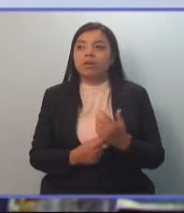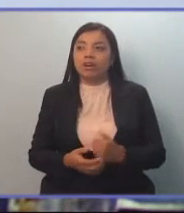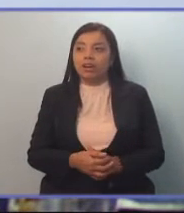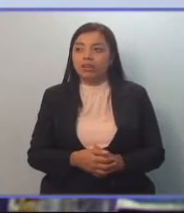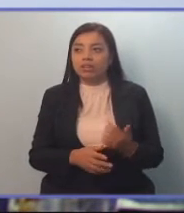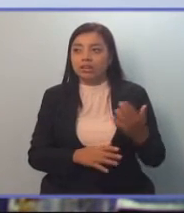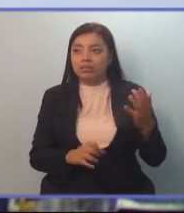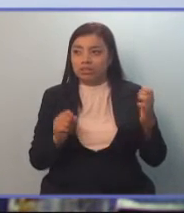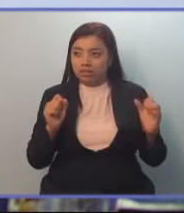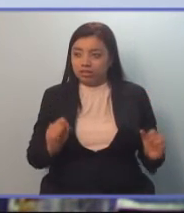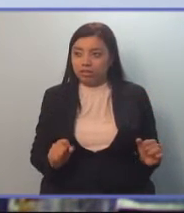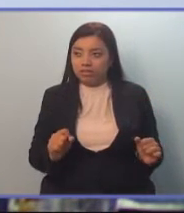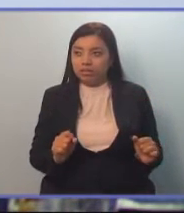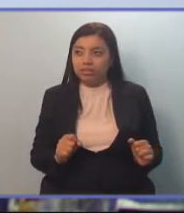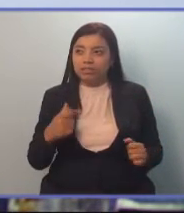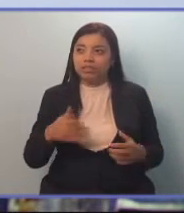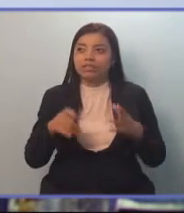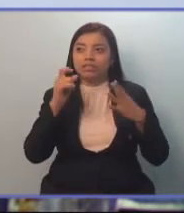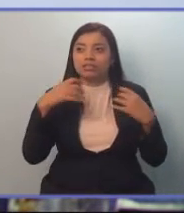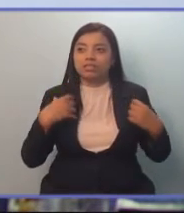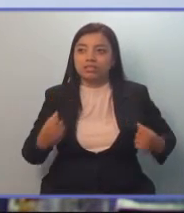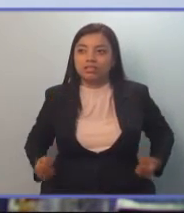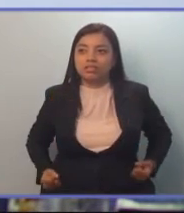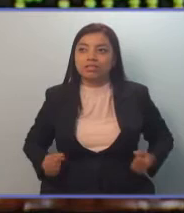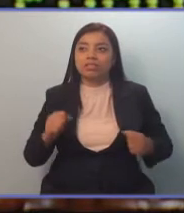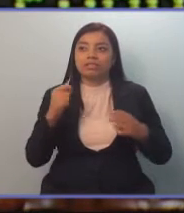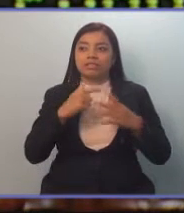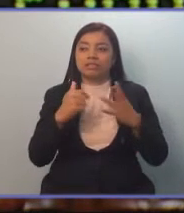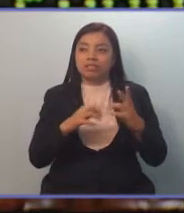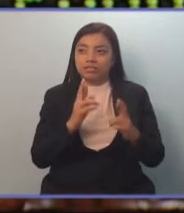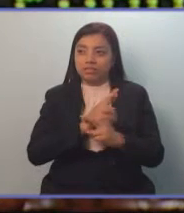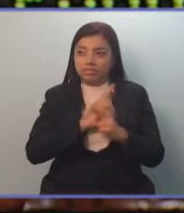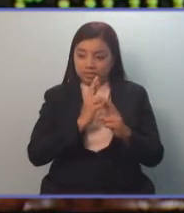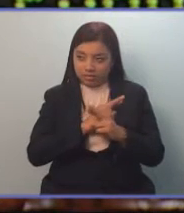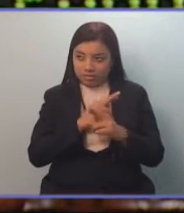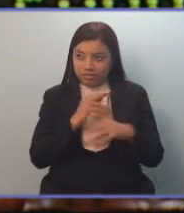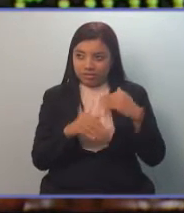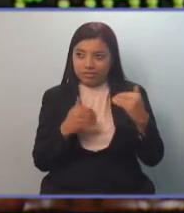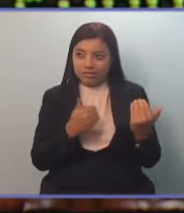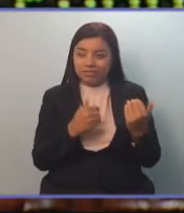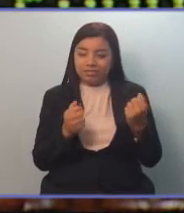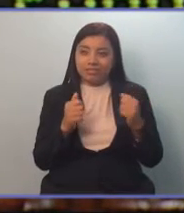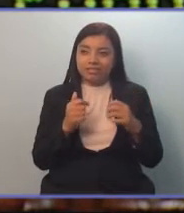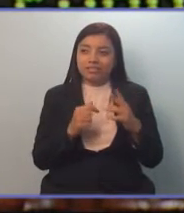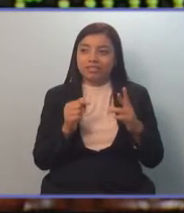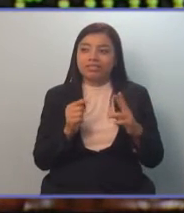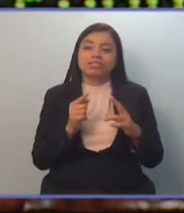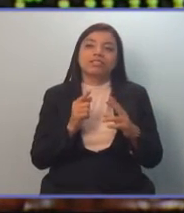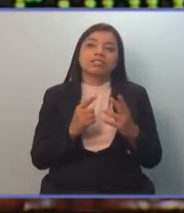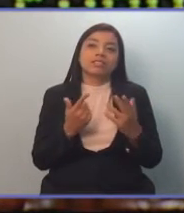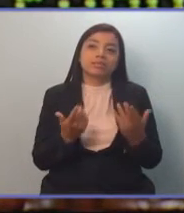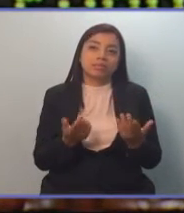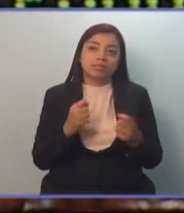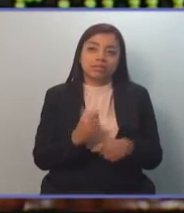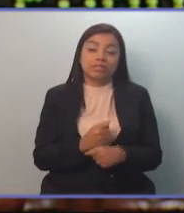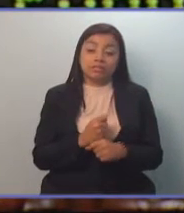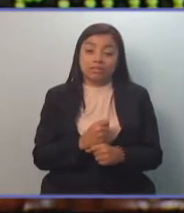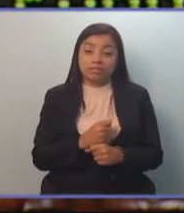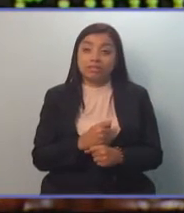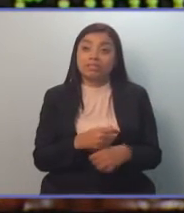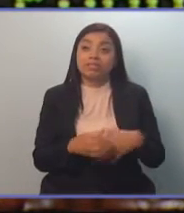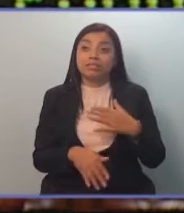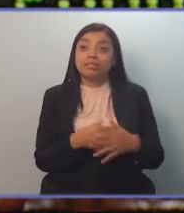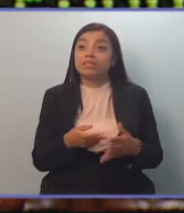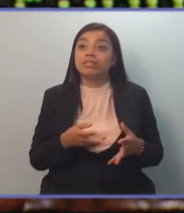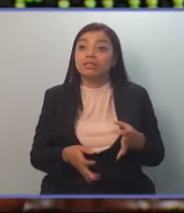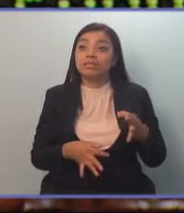En consecuencia, el Estado debe crear y reformar leyes que permitan la realización del mismo, garantizando una manera legal